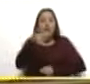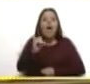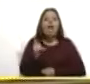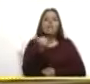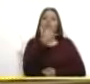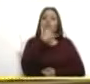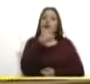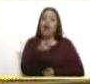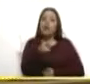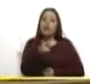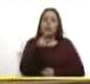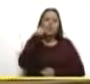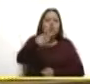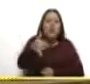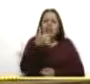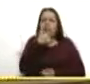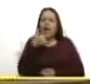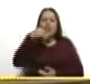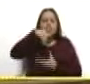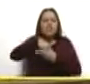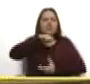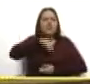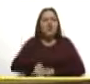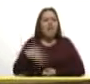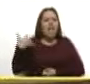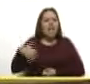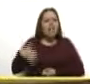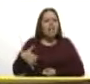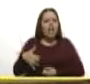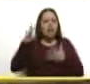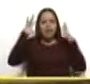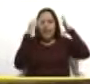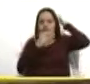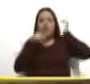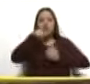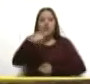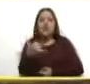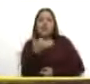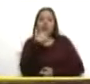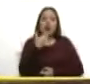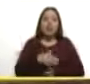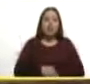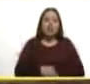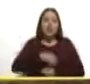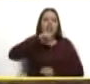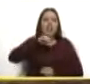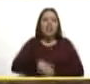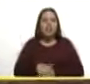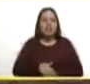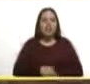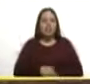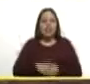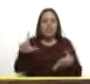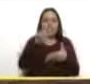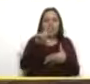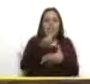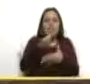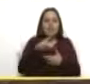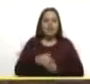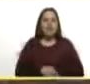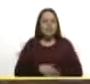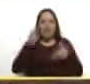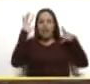equivocado. Eres un error en la historia de Argentina, Milei. Eres un error en la historia de América Latina, Milei.